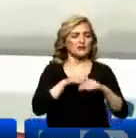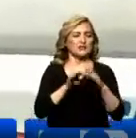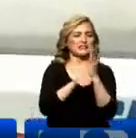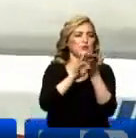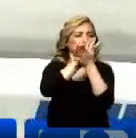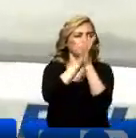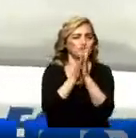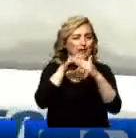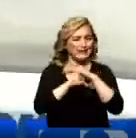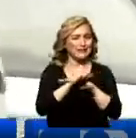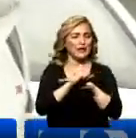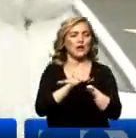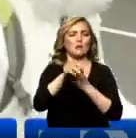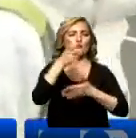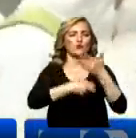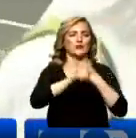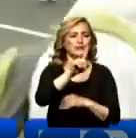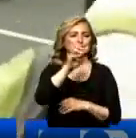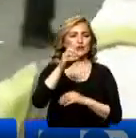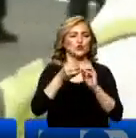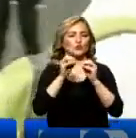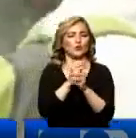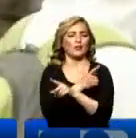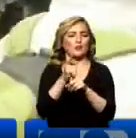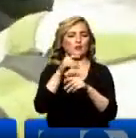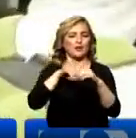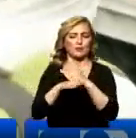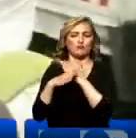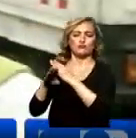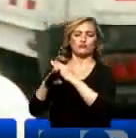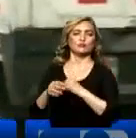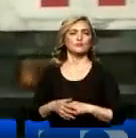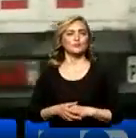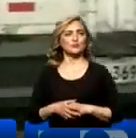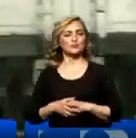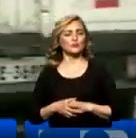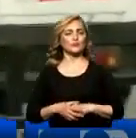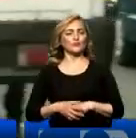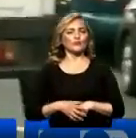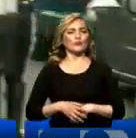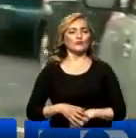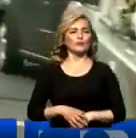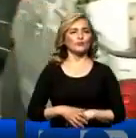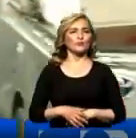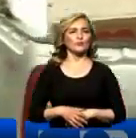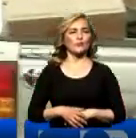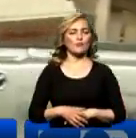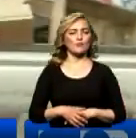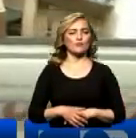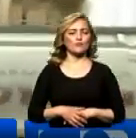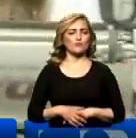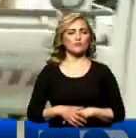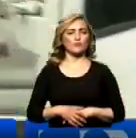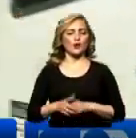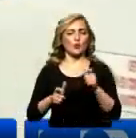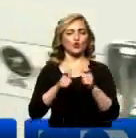cédula o con un número diferente y no les dejamos de entrar, obviamente. Y tenemos a las personas que no, utilizan, por ejemplo,